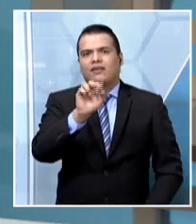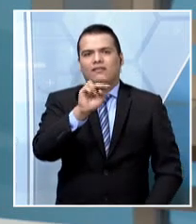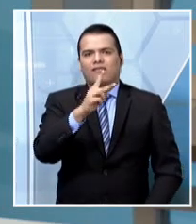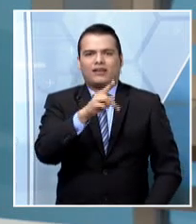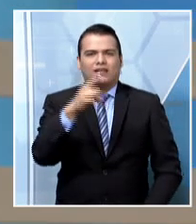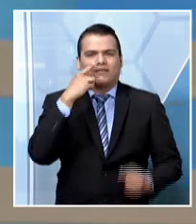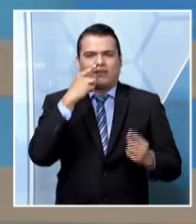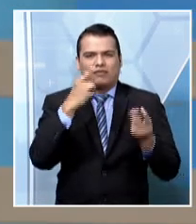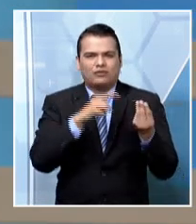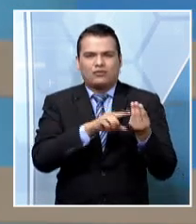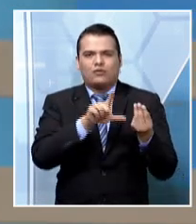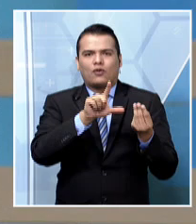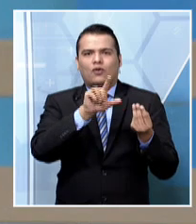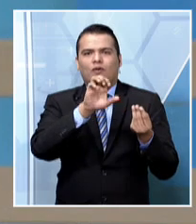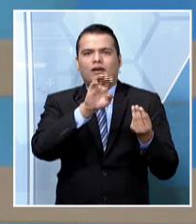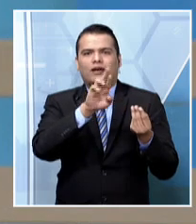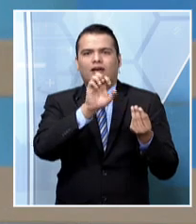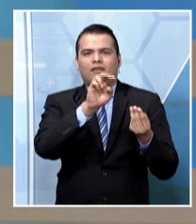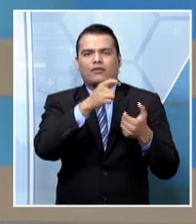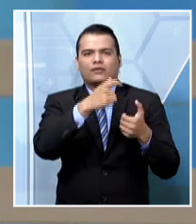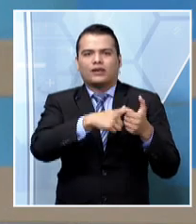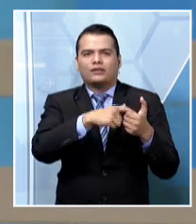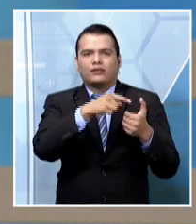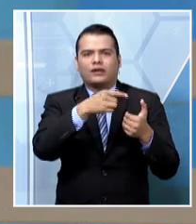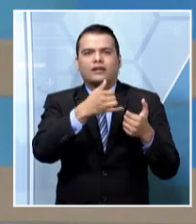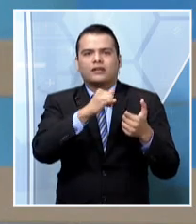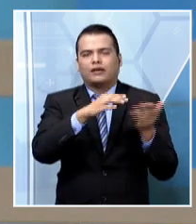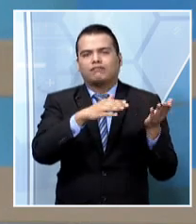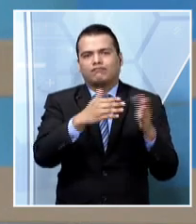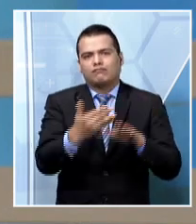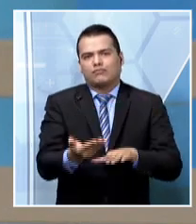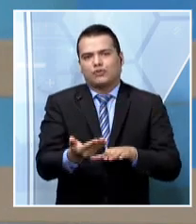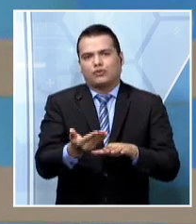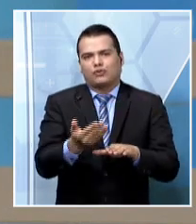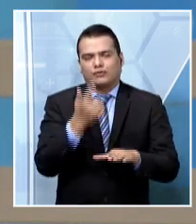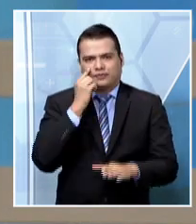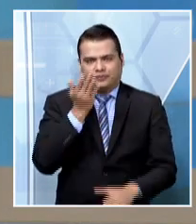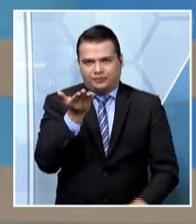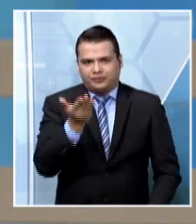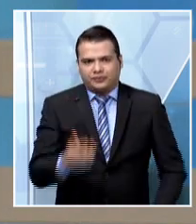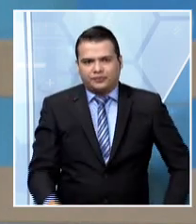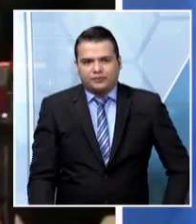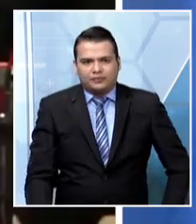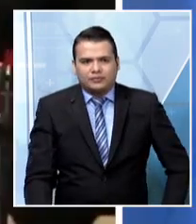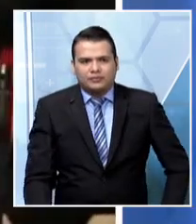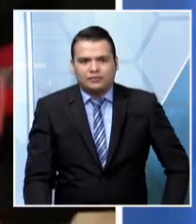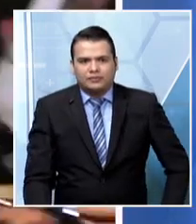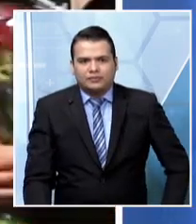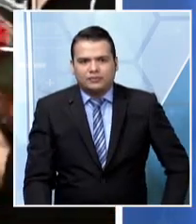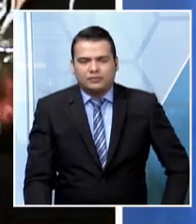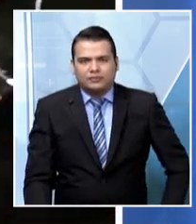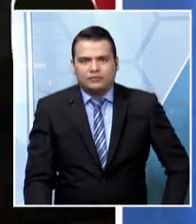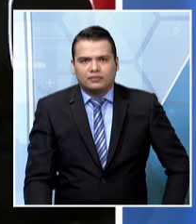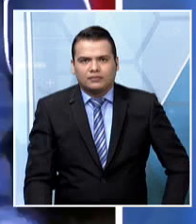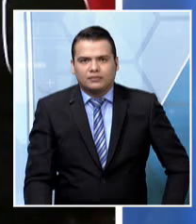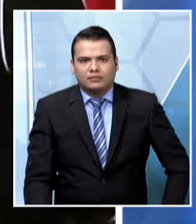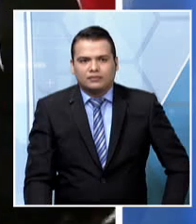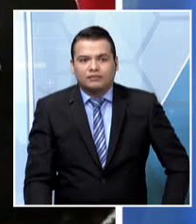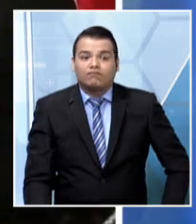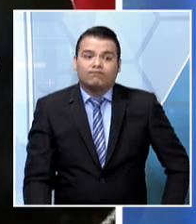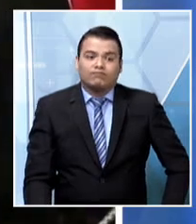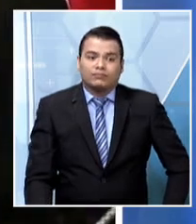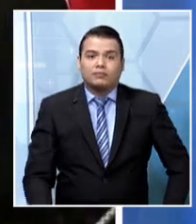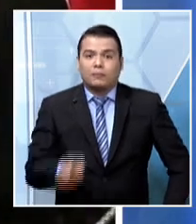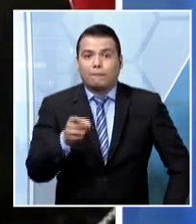agrupación salsera este es un homenaje al gran con guero y fundador de los hermanos lebrón en la nube es